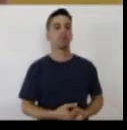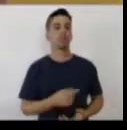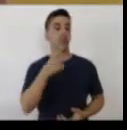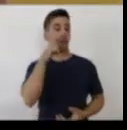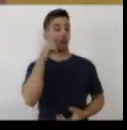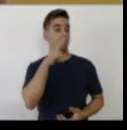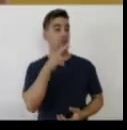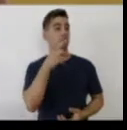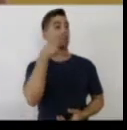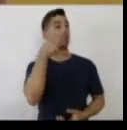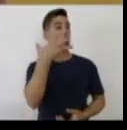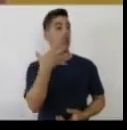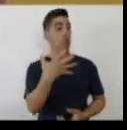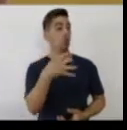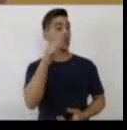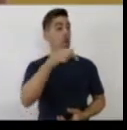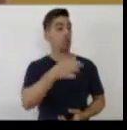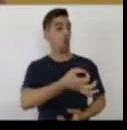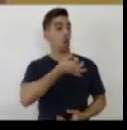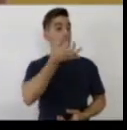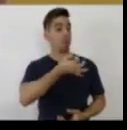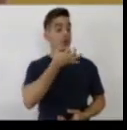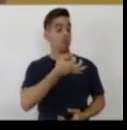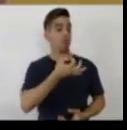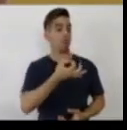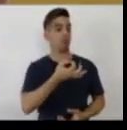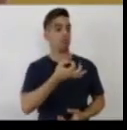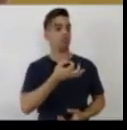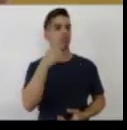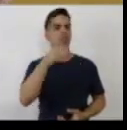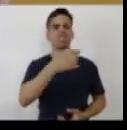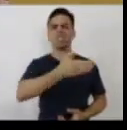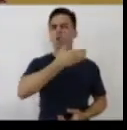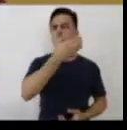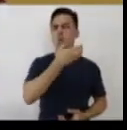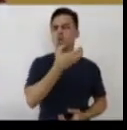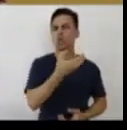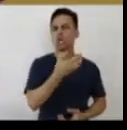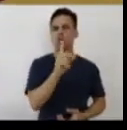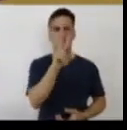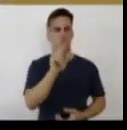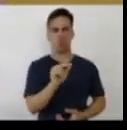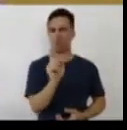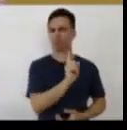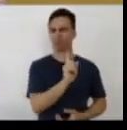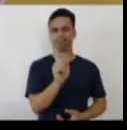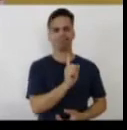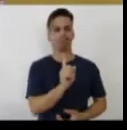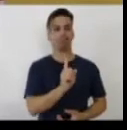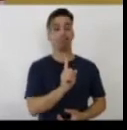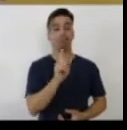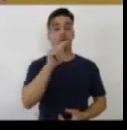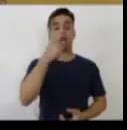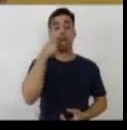Fíjense, es importante lo que voy a hacerle notar ahora. Estos son conceptos que no son nuevos. Lo